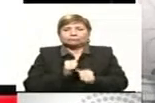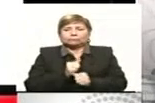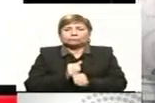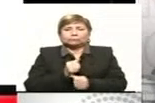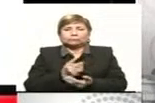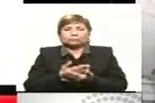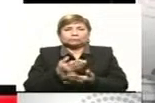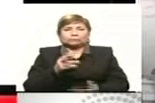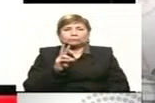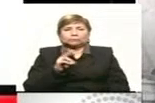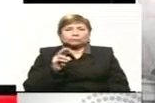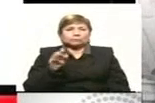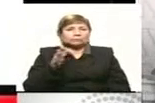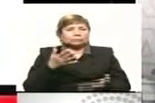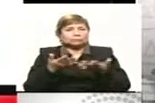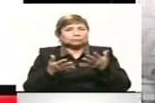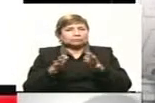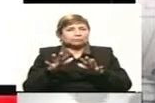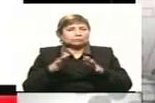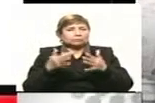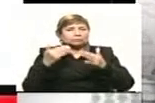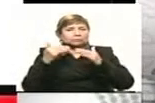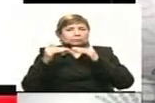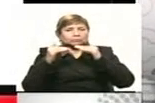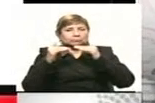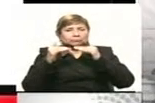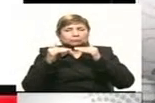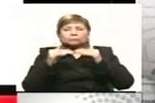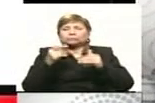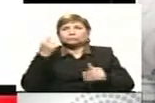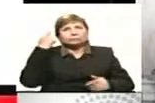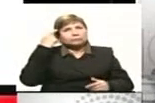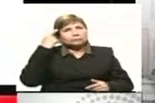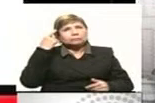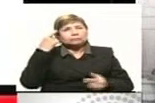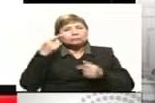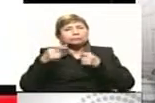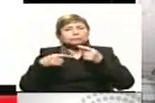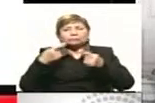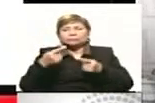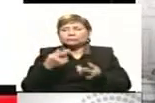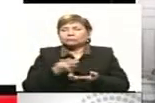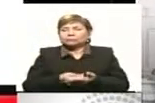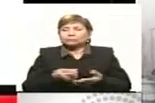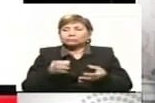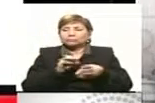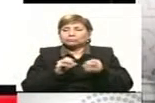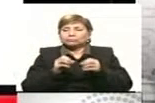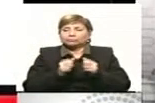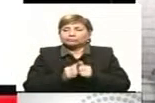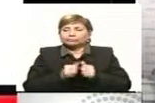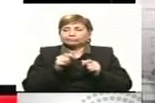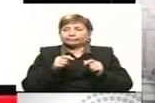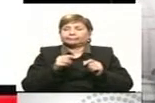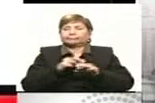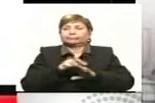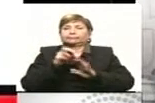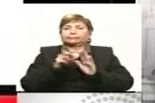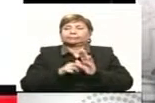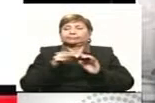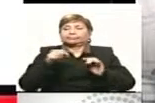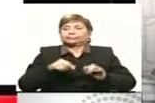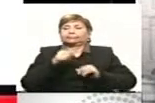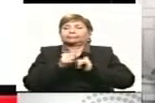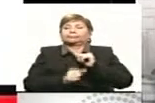para el 2022 está más o menos en línea con lo que pensamos que puede ser la ejecución de Proinversión este